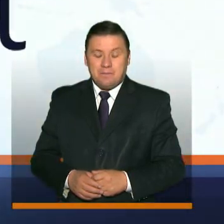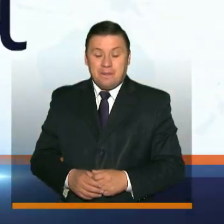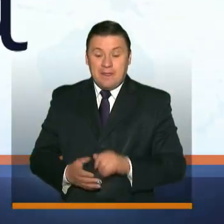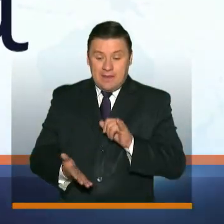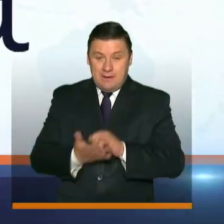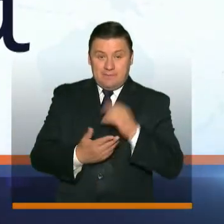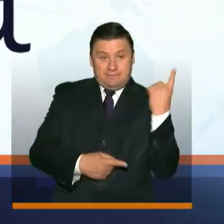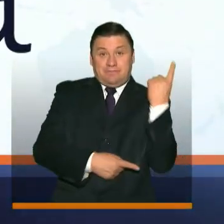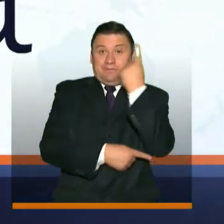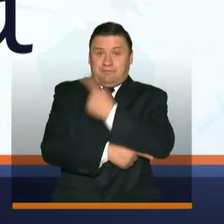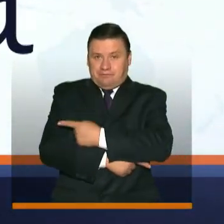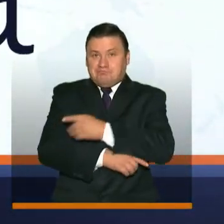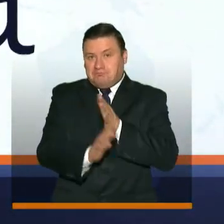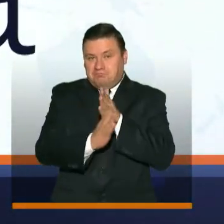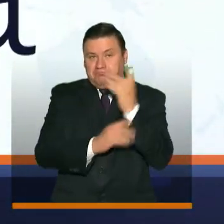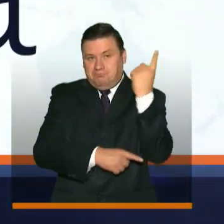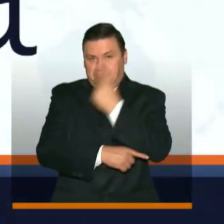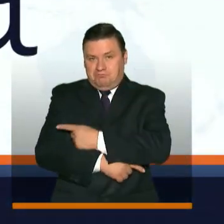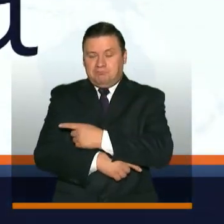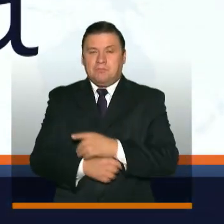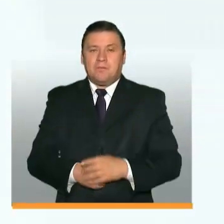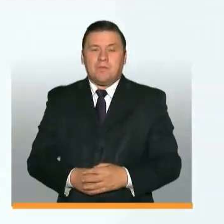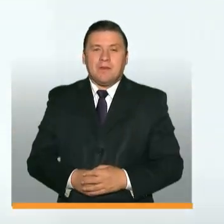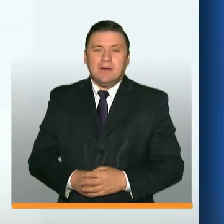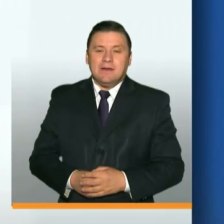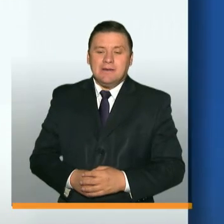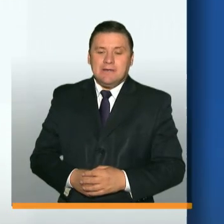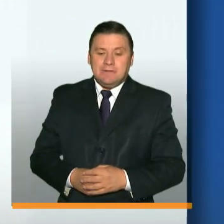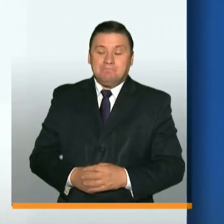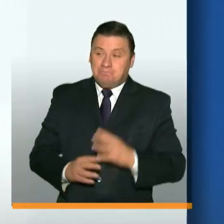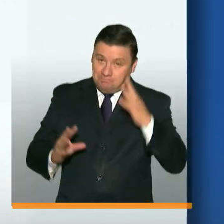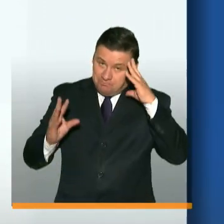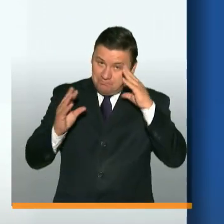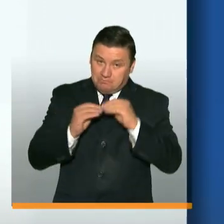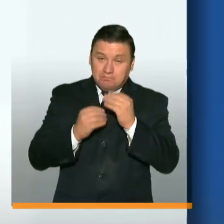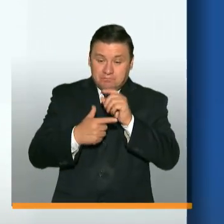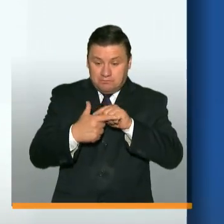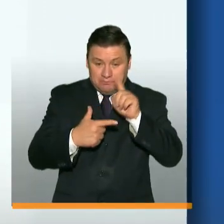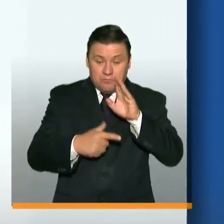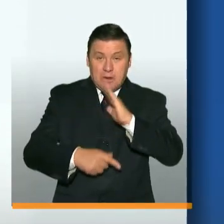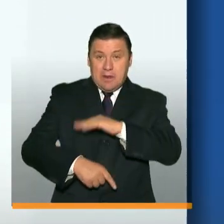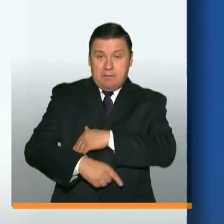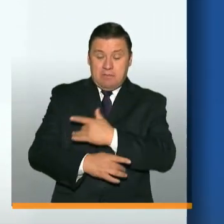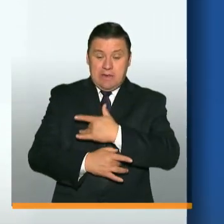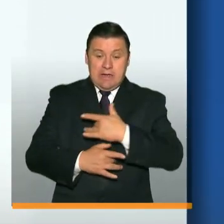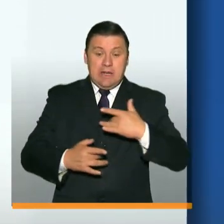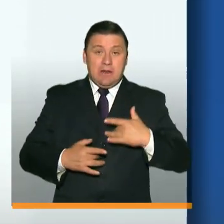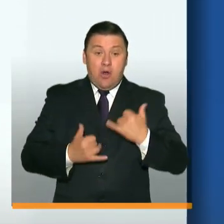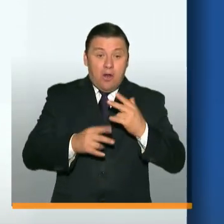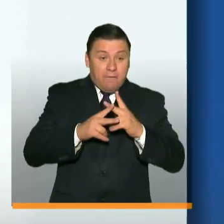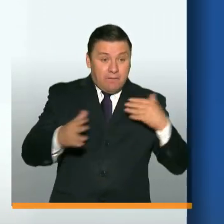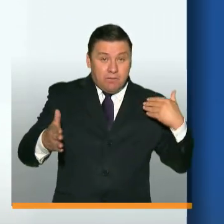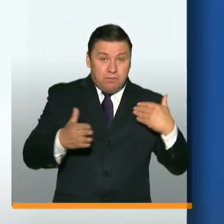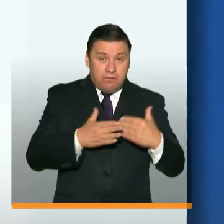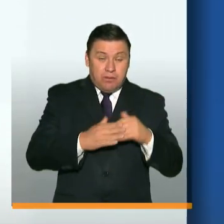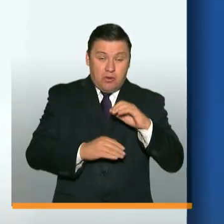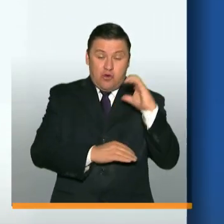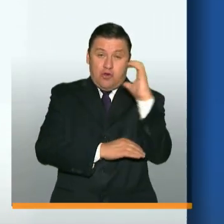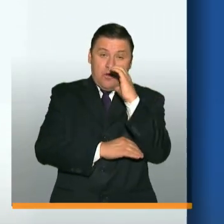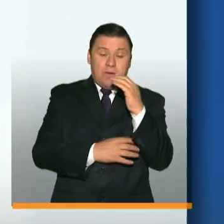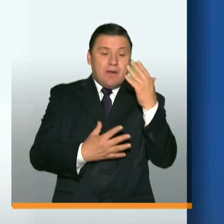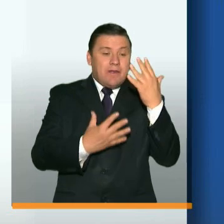Este es el dato del día. De acuerdo con cifras del Ministerio de Salud, a la fecha Colombia